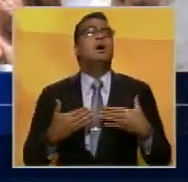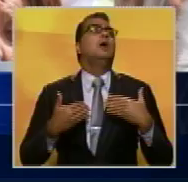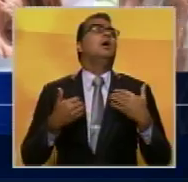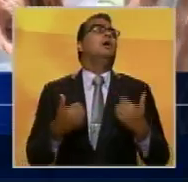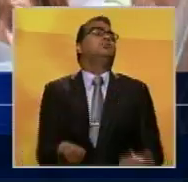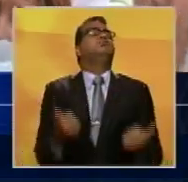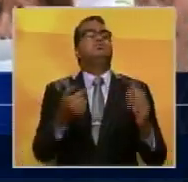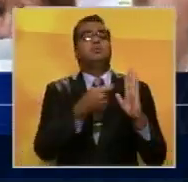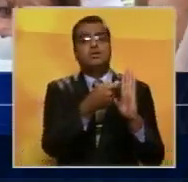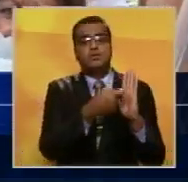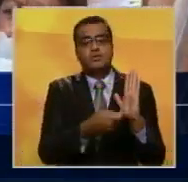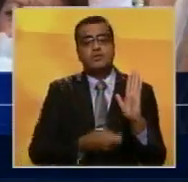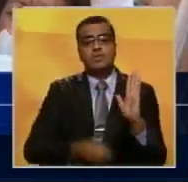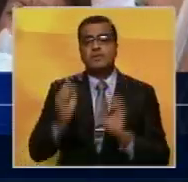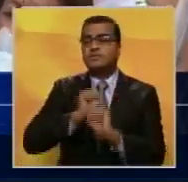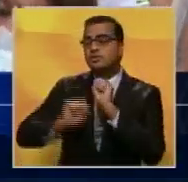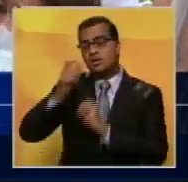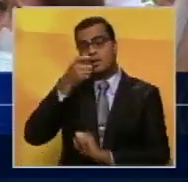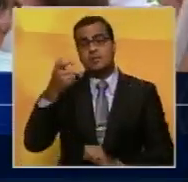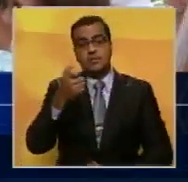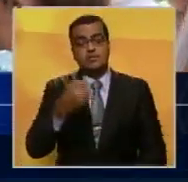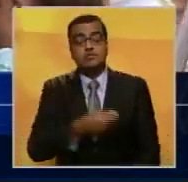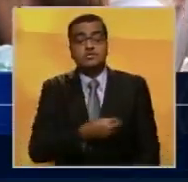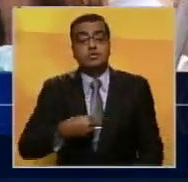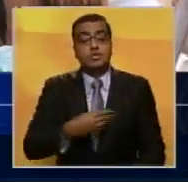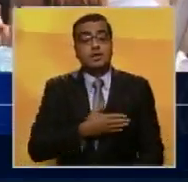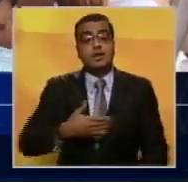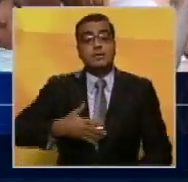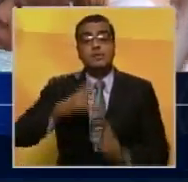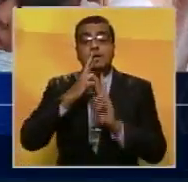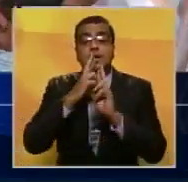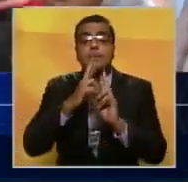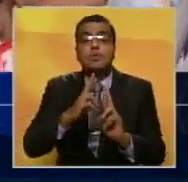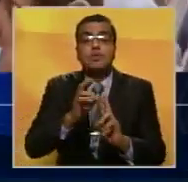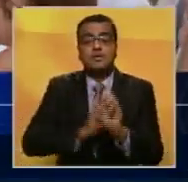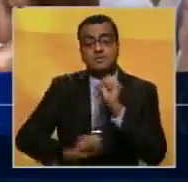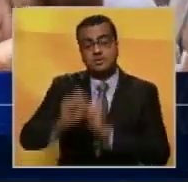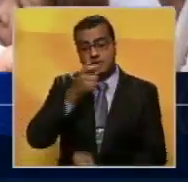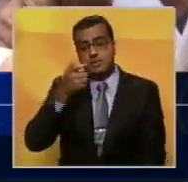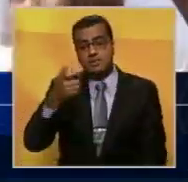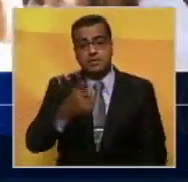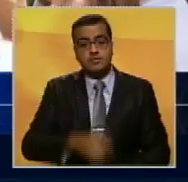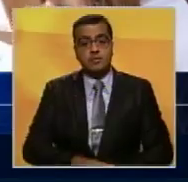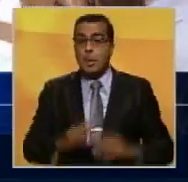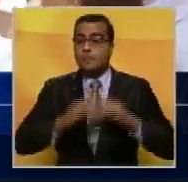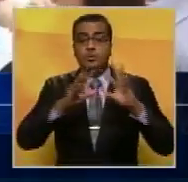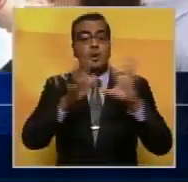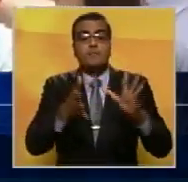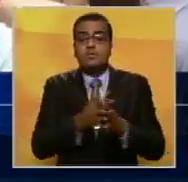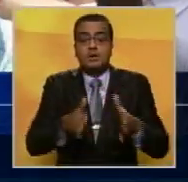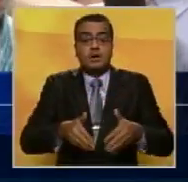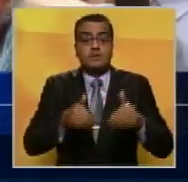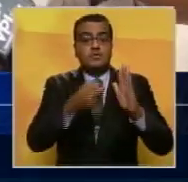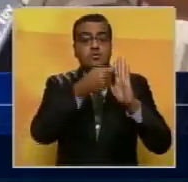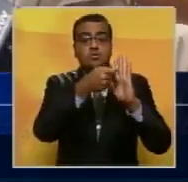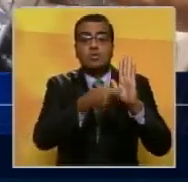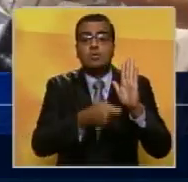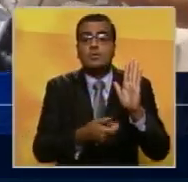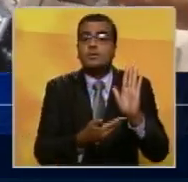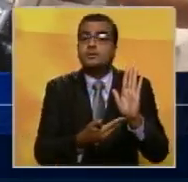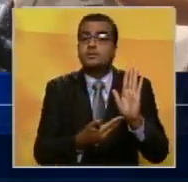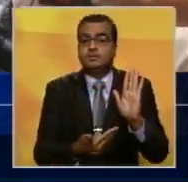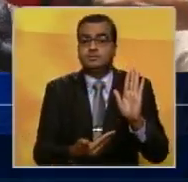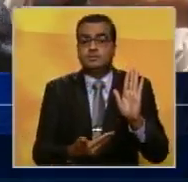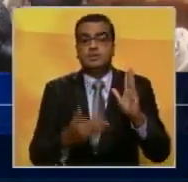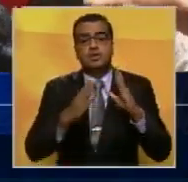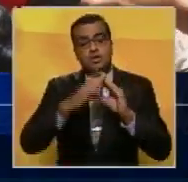traerle documentos a la Defensoría del Pueblo. Lo que queremos es respuesta de la Defensoría del Pueblo. Todo el mundo quiere arreglar esto con un documento.